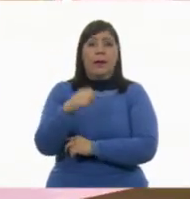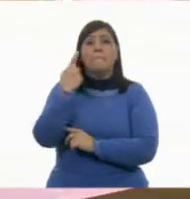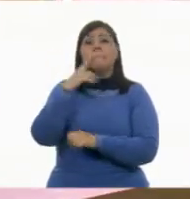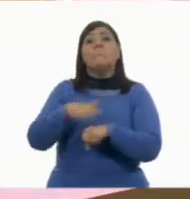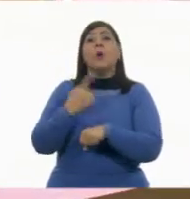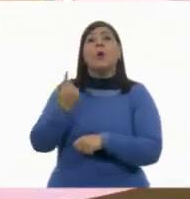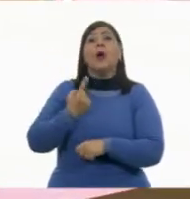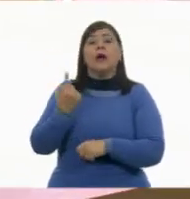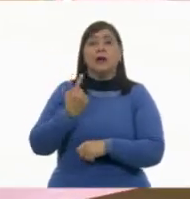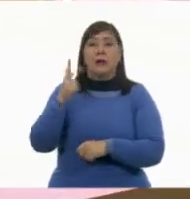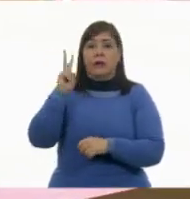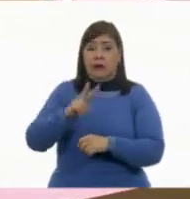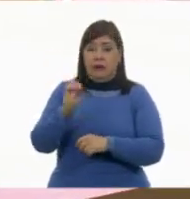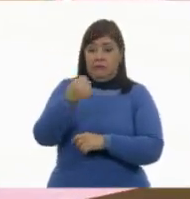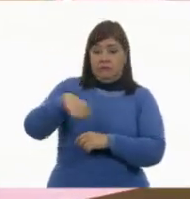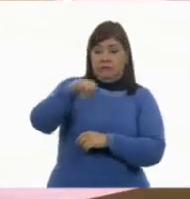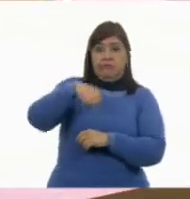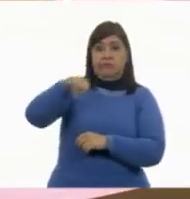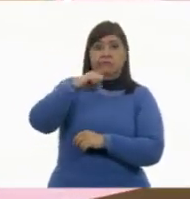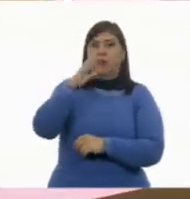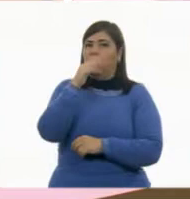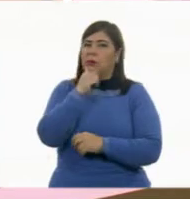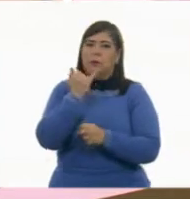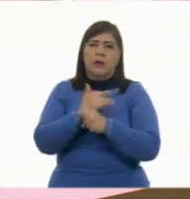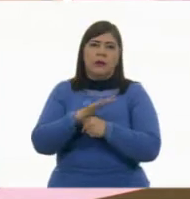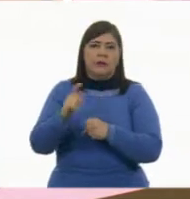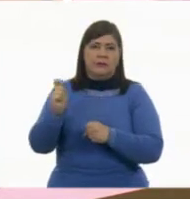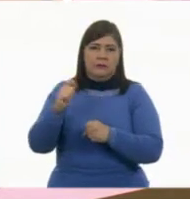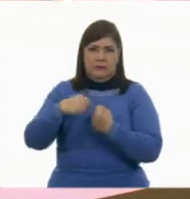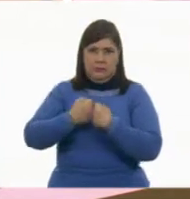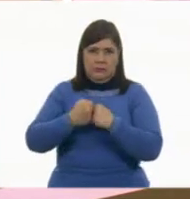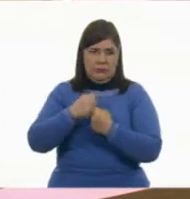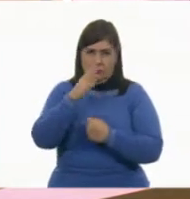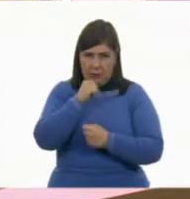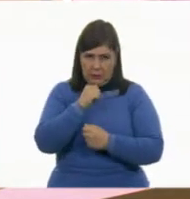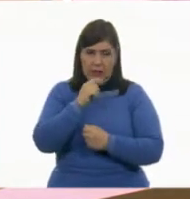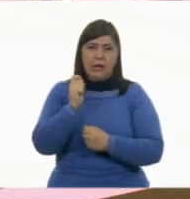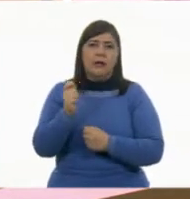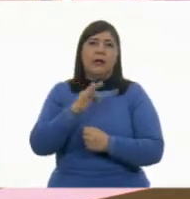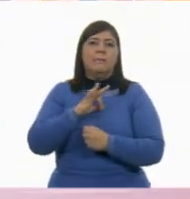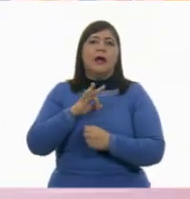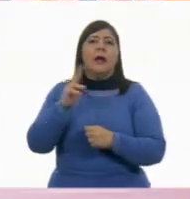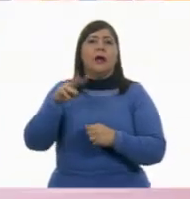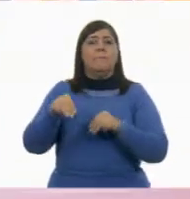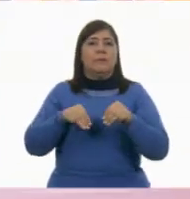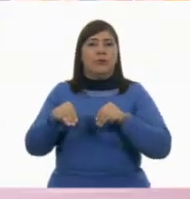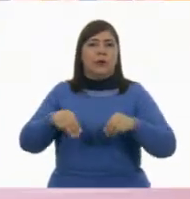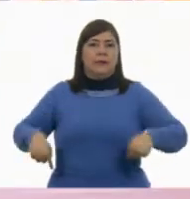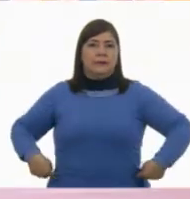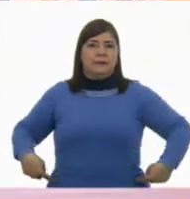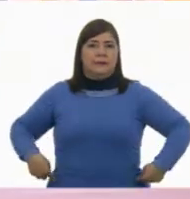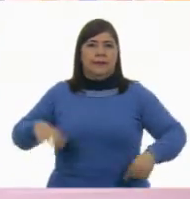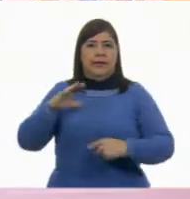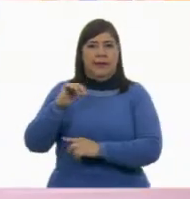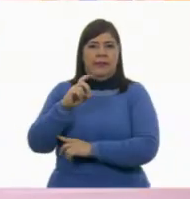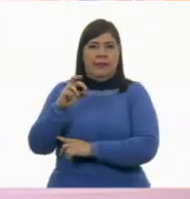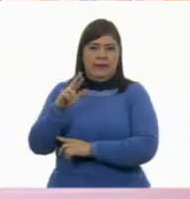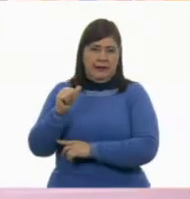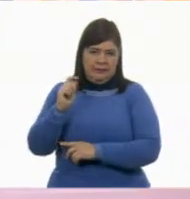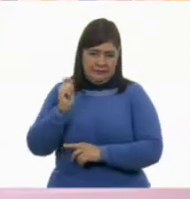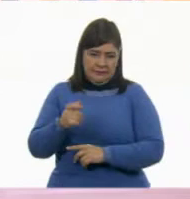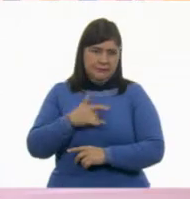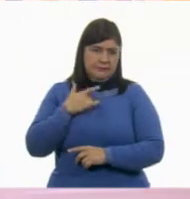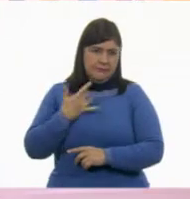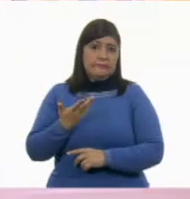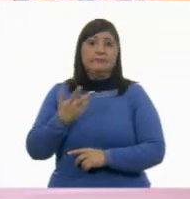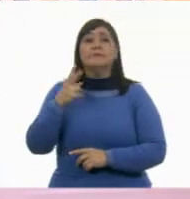rodilla gire. Si yo hago este movimiento, el movimiento es el movimiento de la cadera. Cadera. Oh, qué interesante. Sí, profe. Algunas de